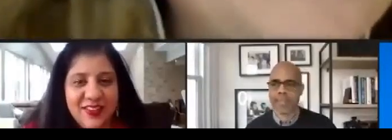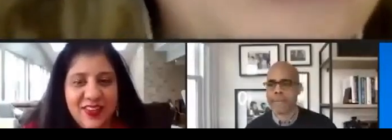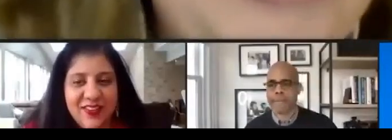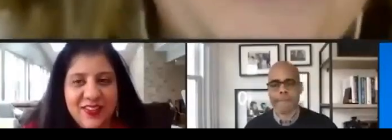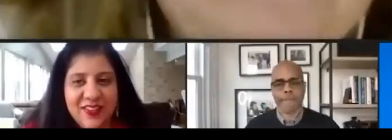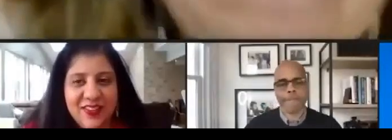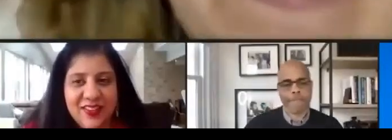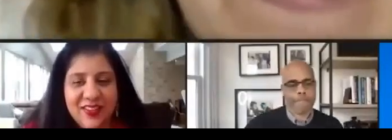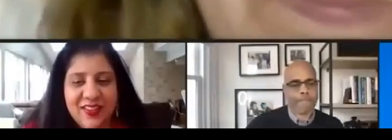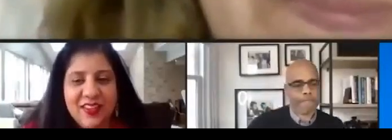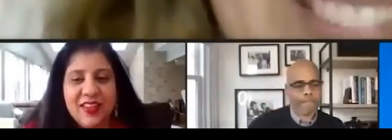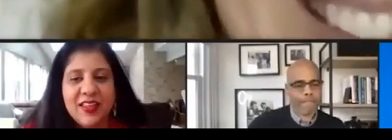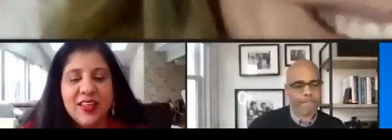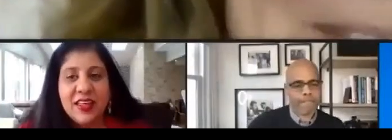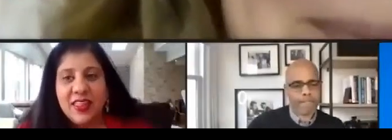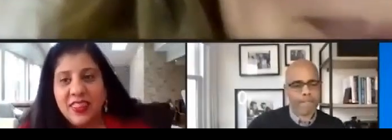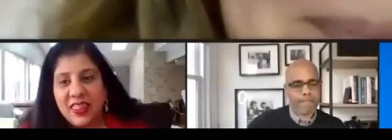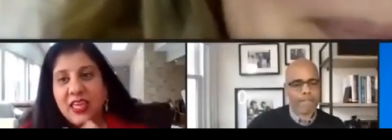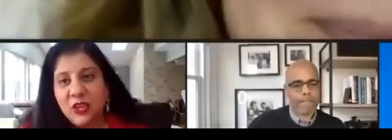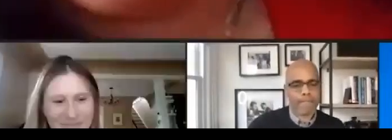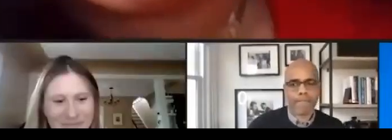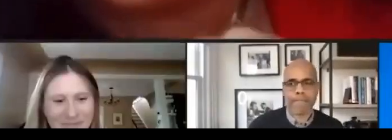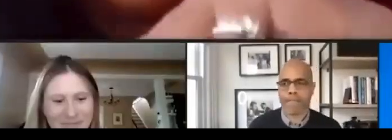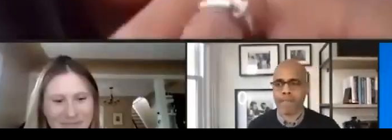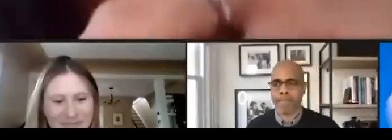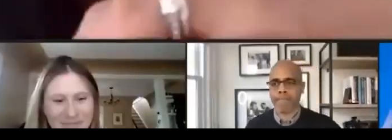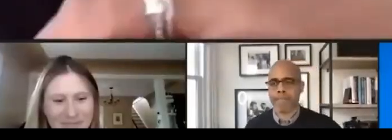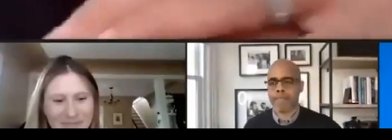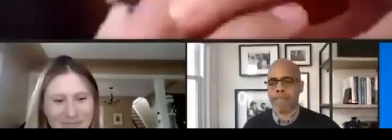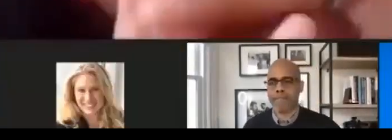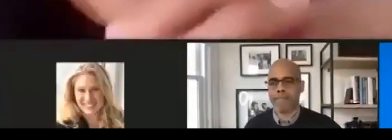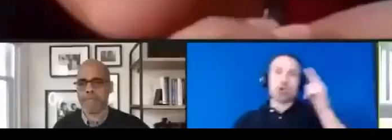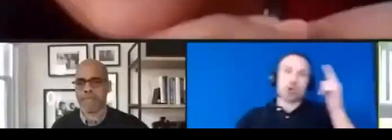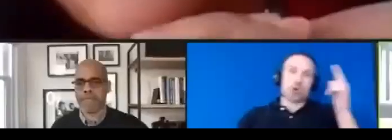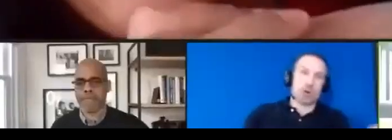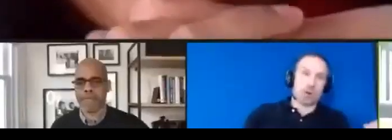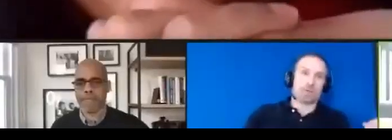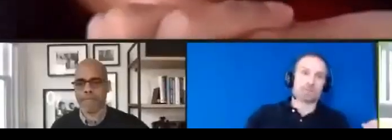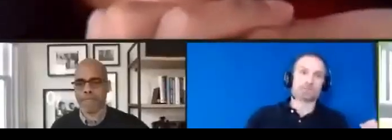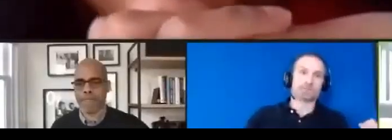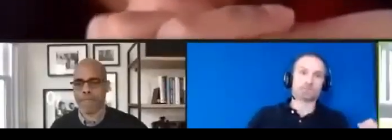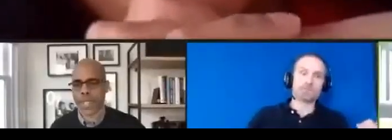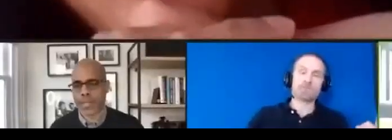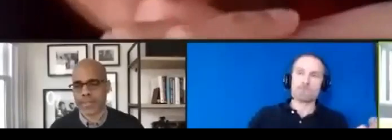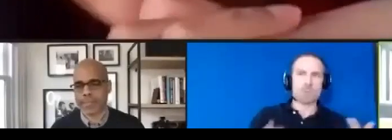muchas gracias fue muy informativo y apreciamos todos sus esfuerzos